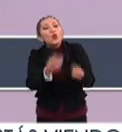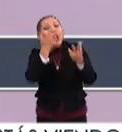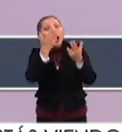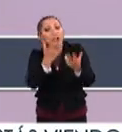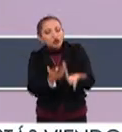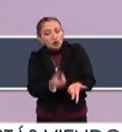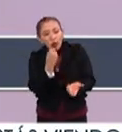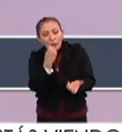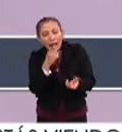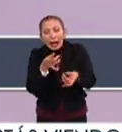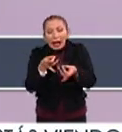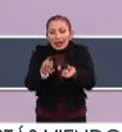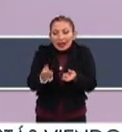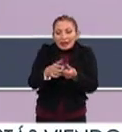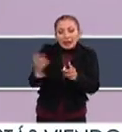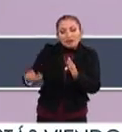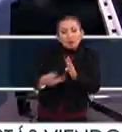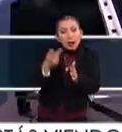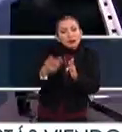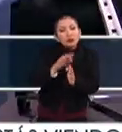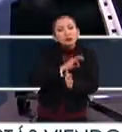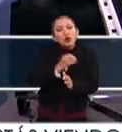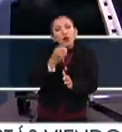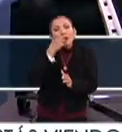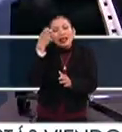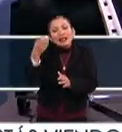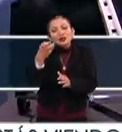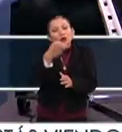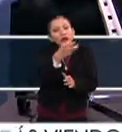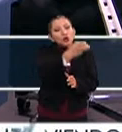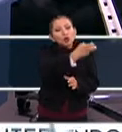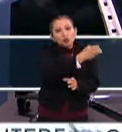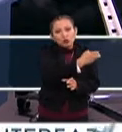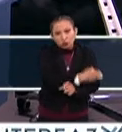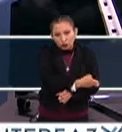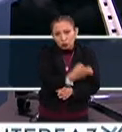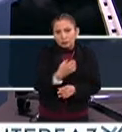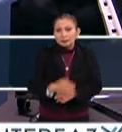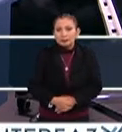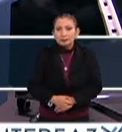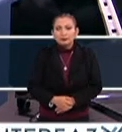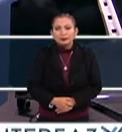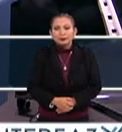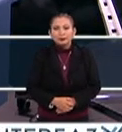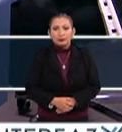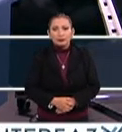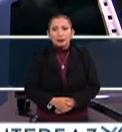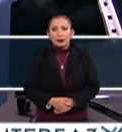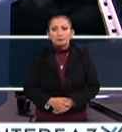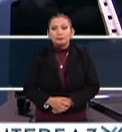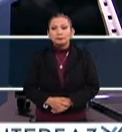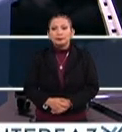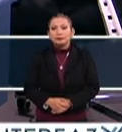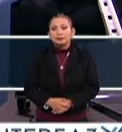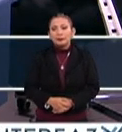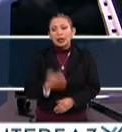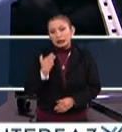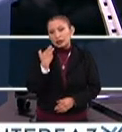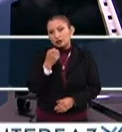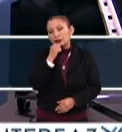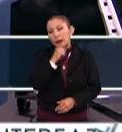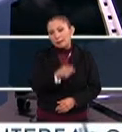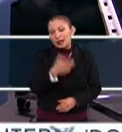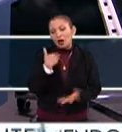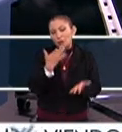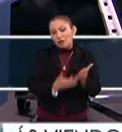cantidad, la calidad, la frecuencia con la que tenemos que consumir determinados alimentos. Y es lo que también